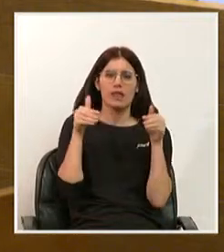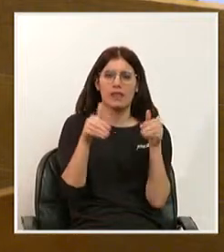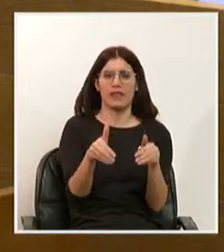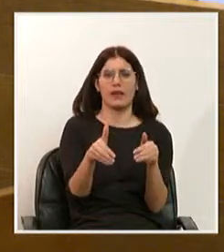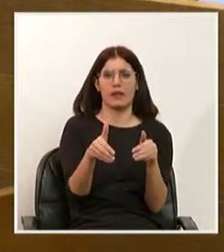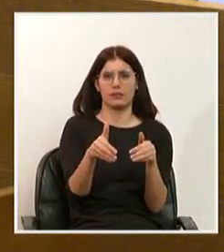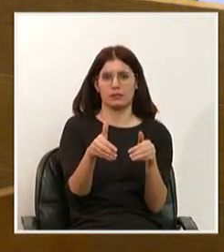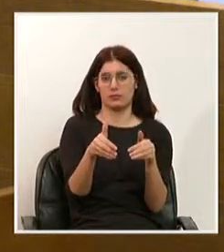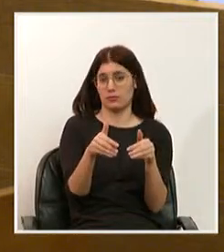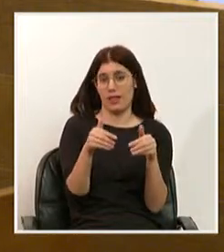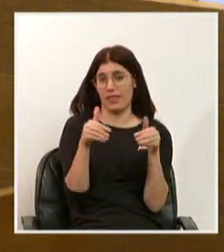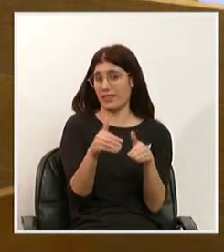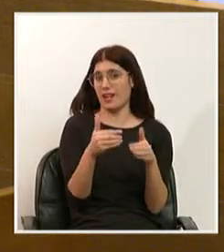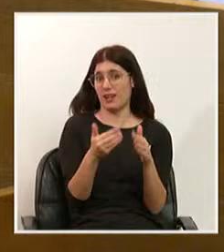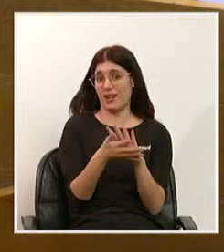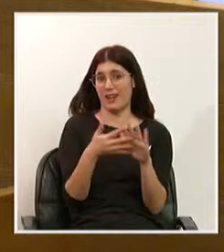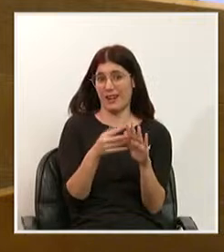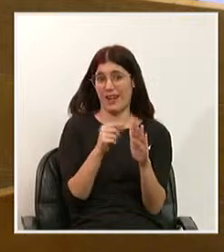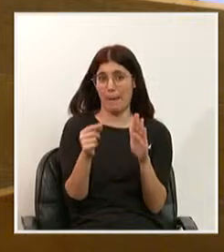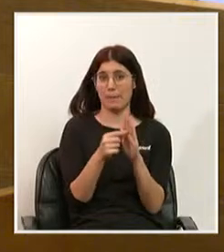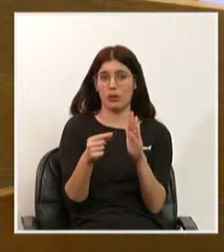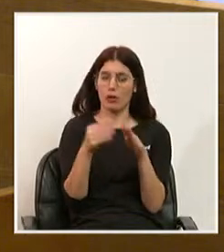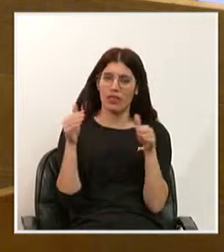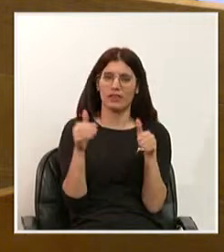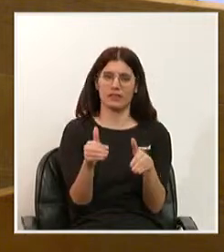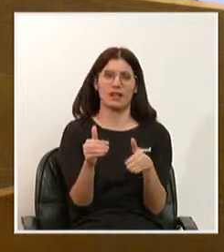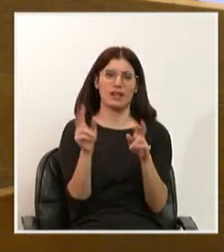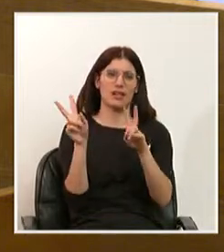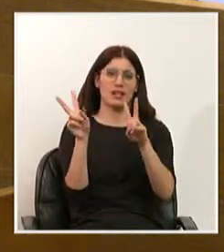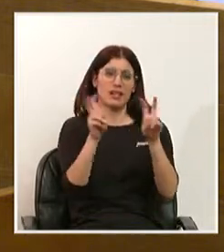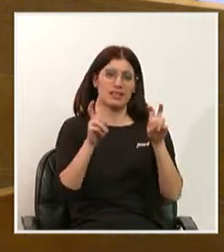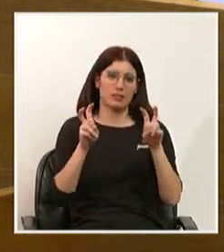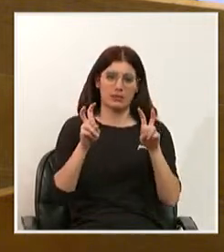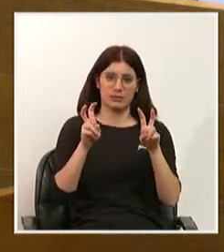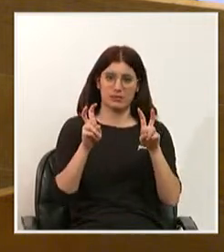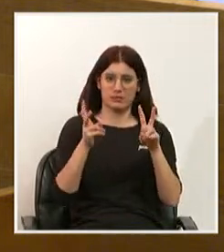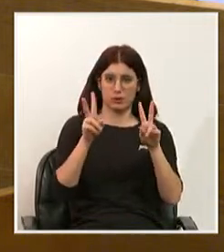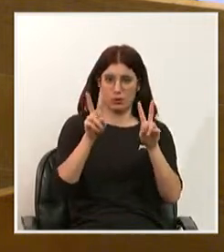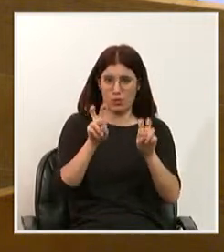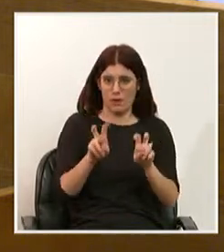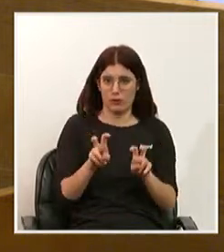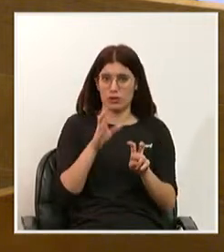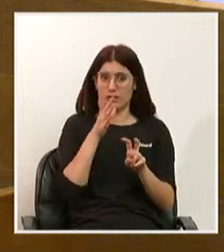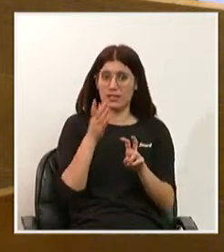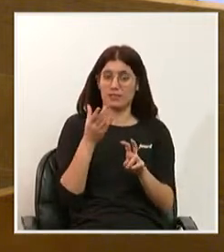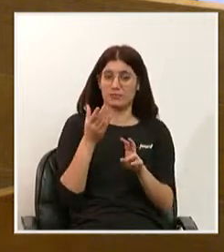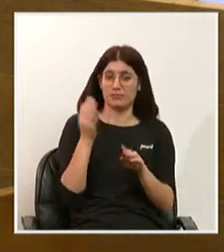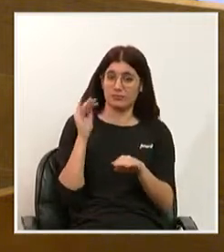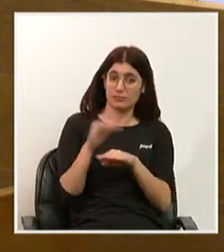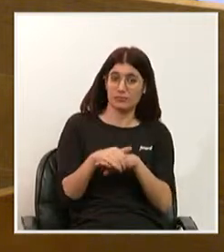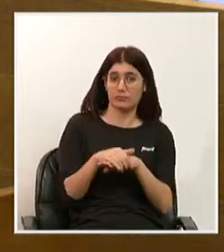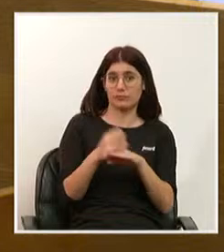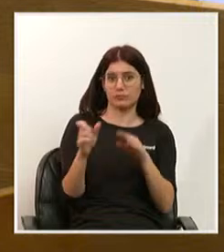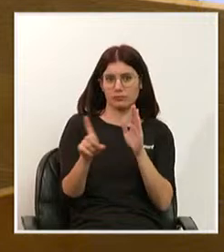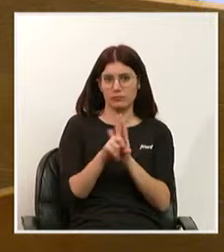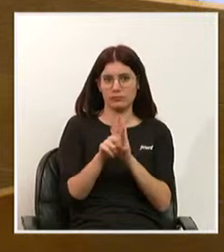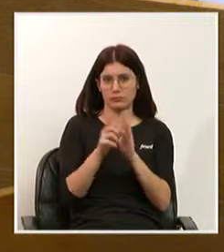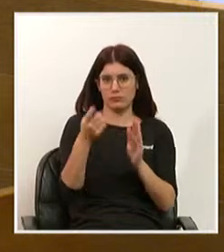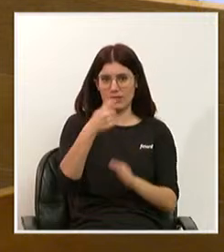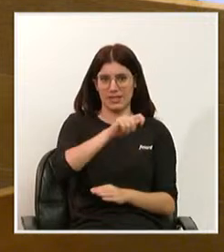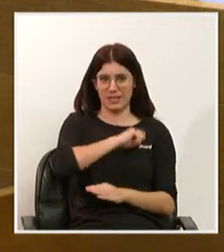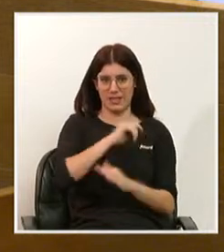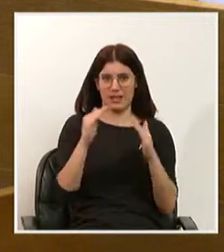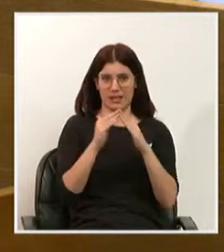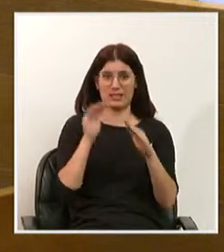forma inmediata en les cues que que introdu no que era ferir estat de habit y una